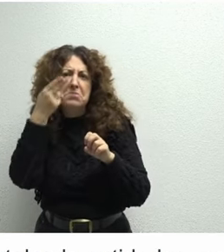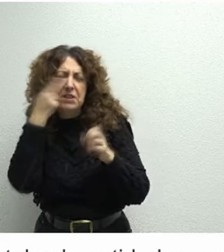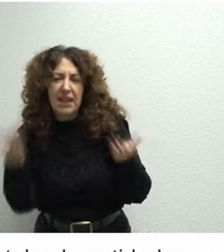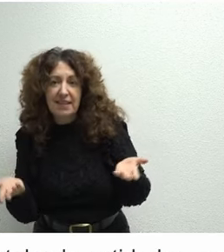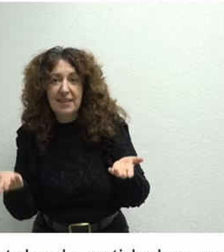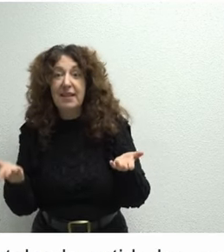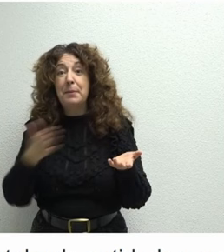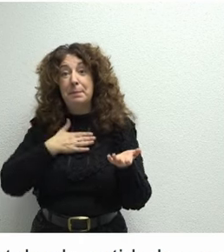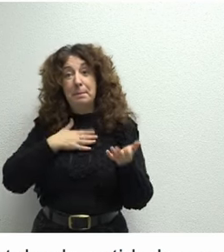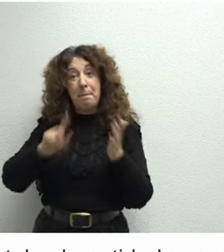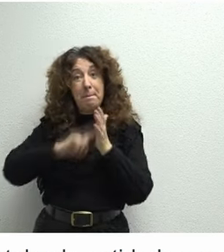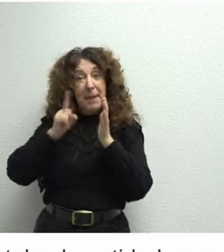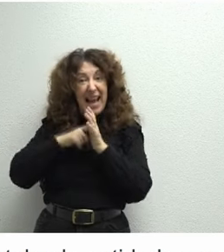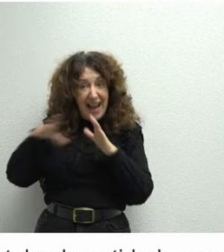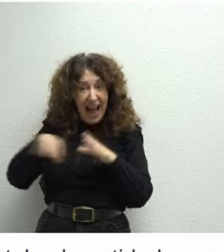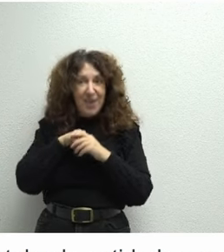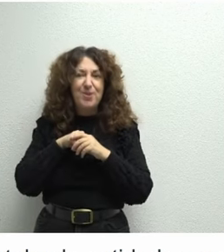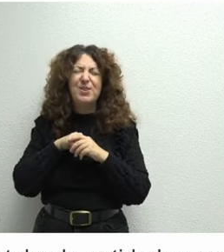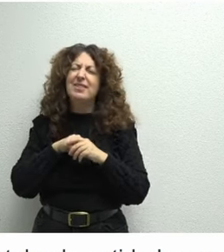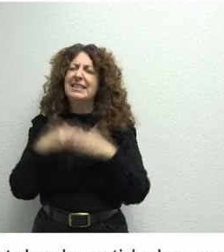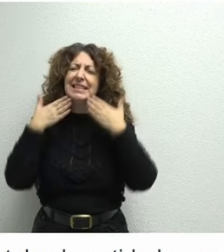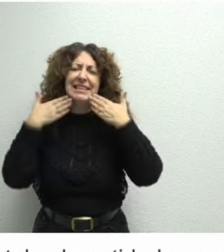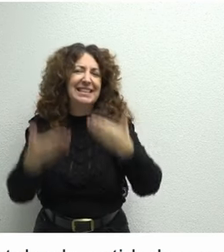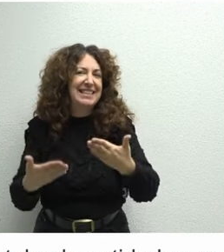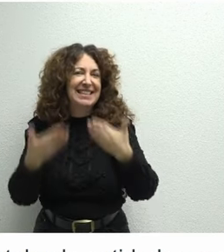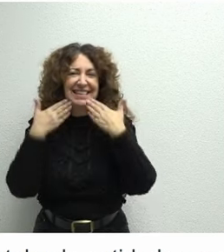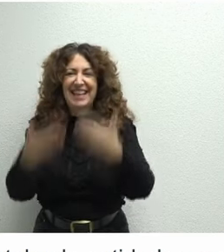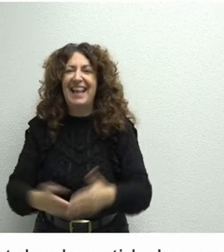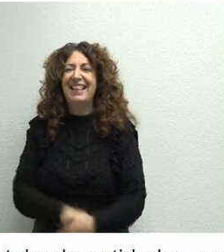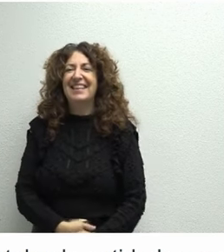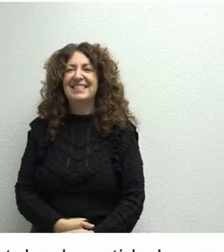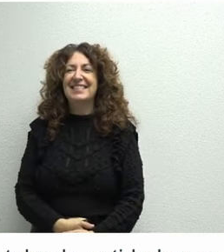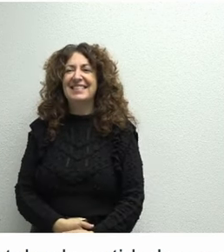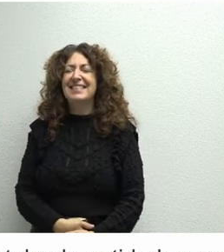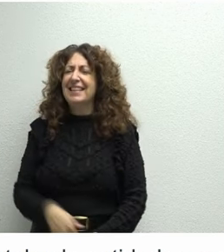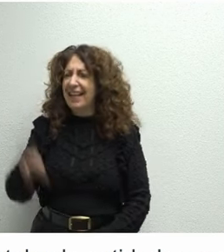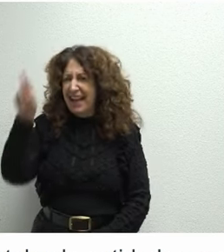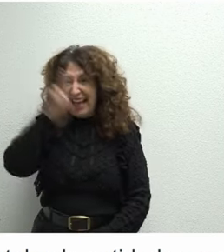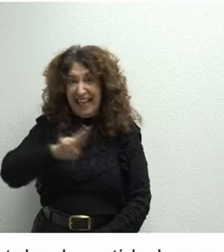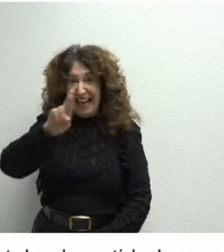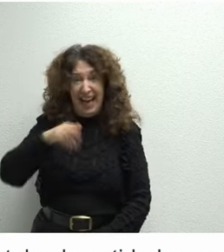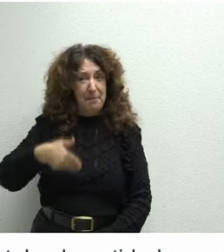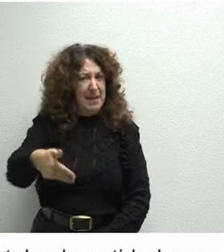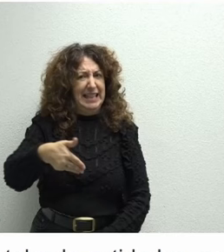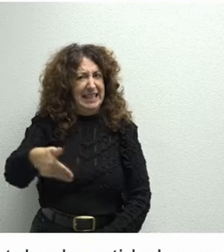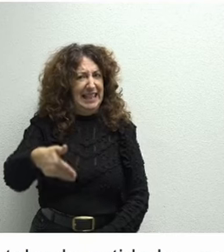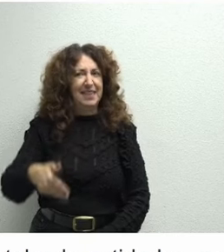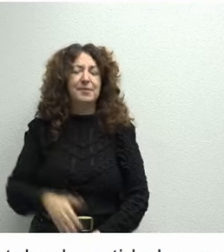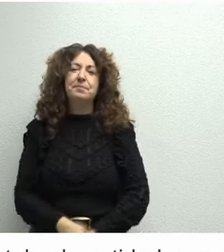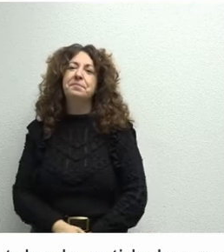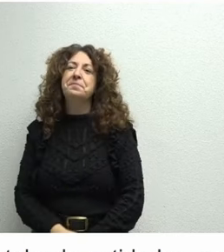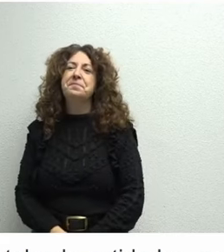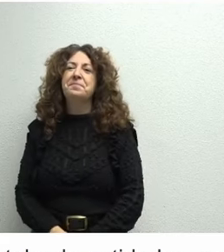parte de plena inclusión Solo deciros que muchísimas gracias repetiremos seguro en breve